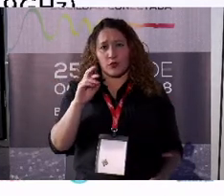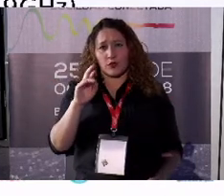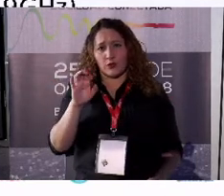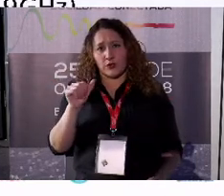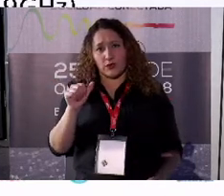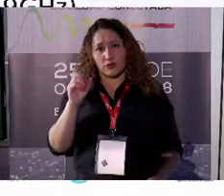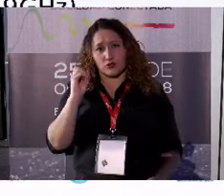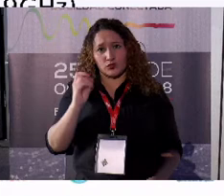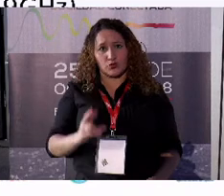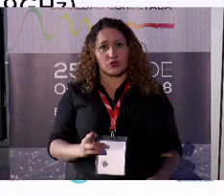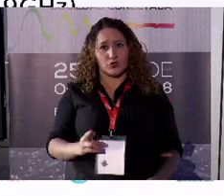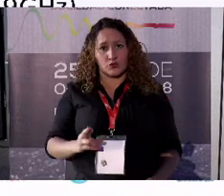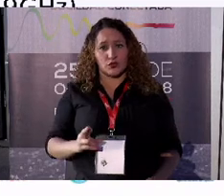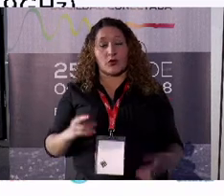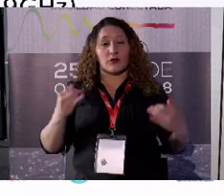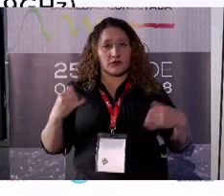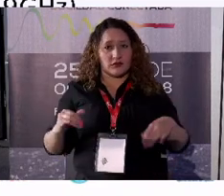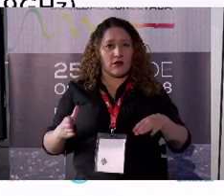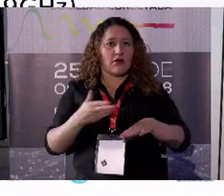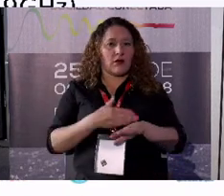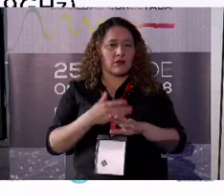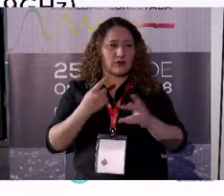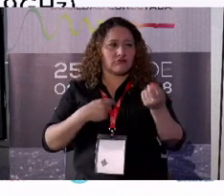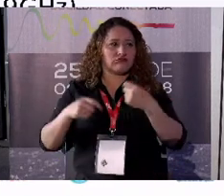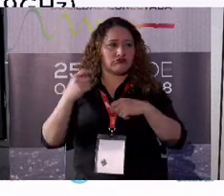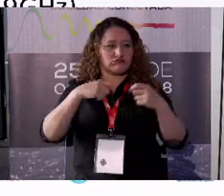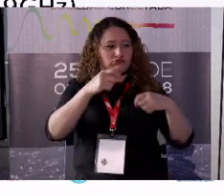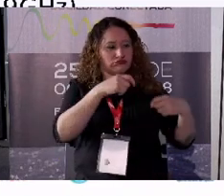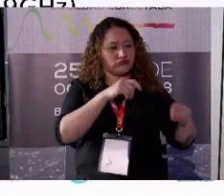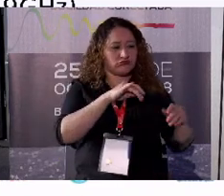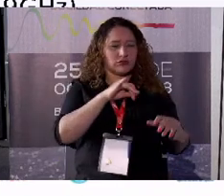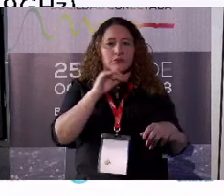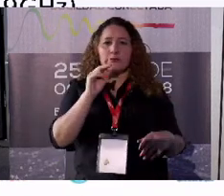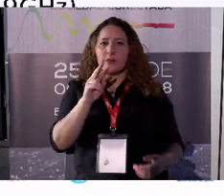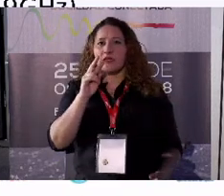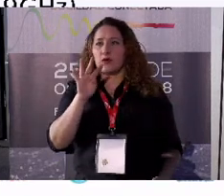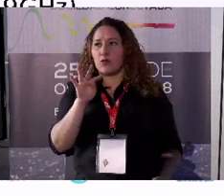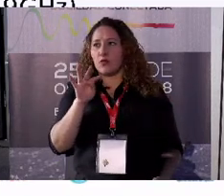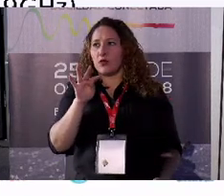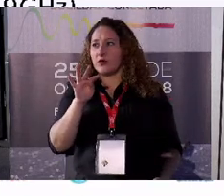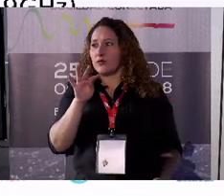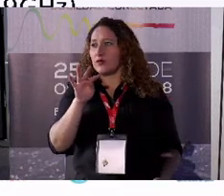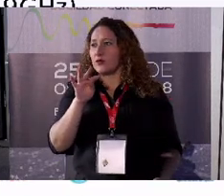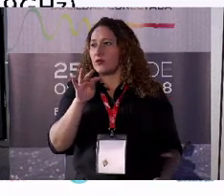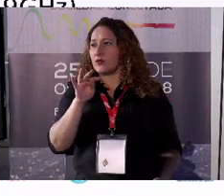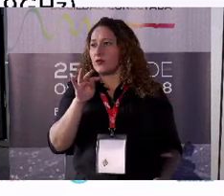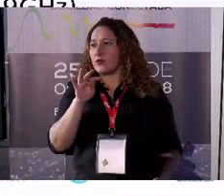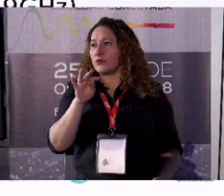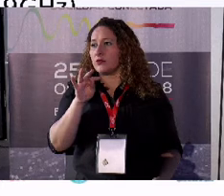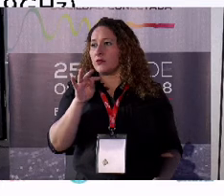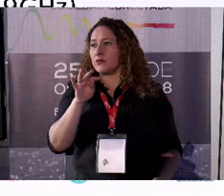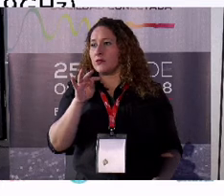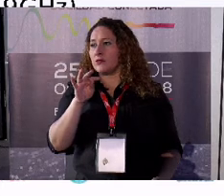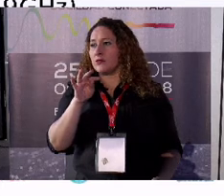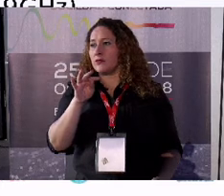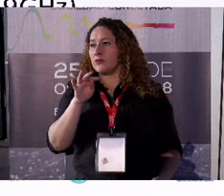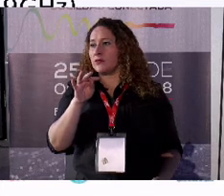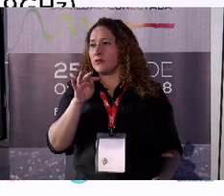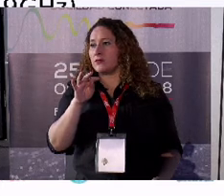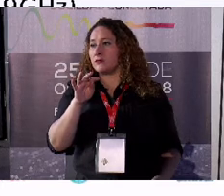Corea del Sur que había vendido ya o que vendió 24 bloques en la banda de